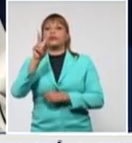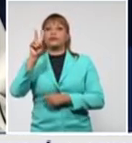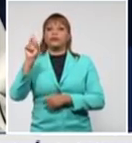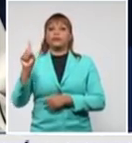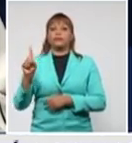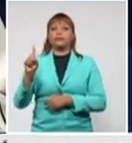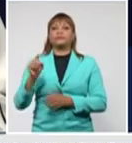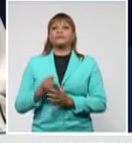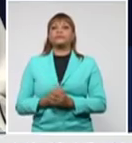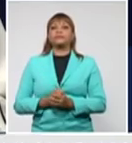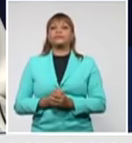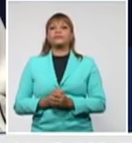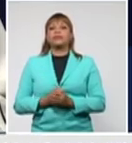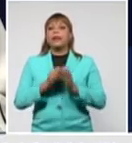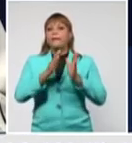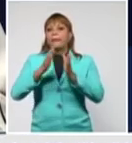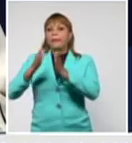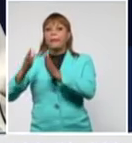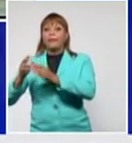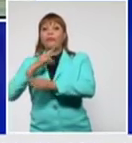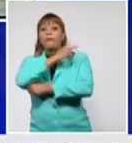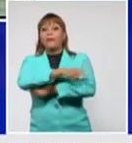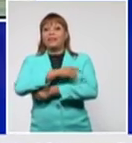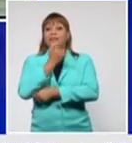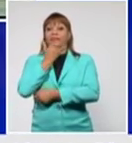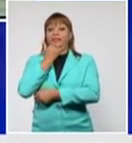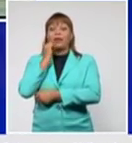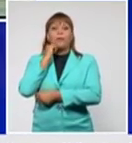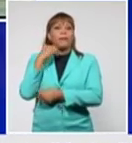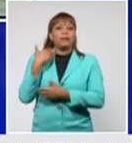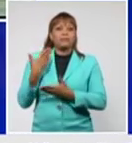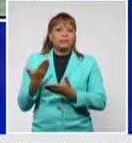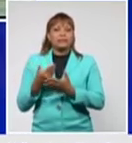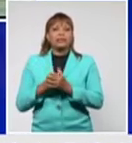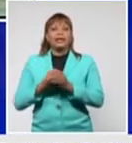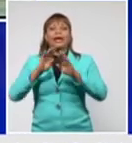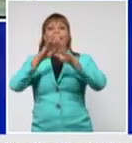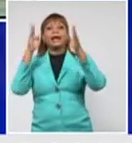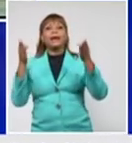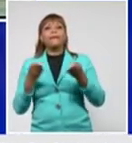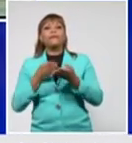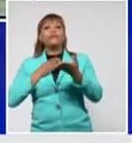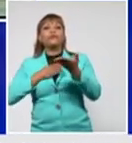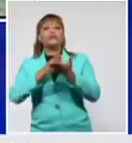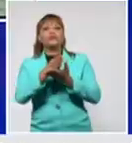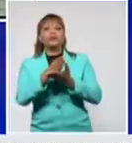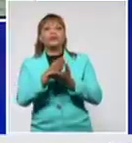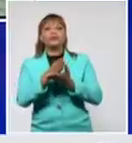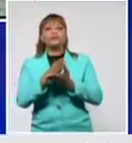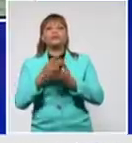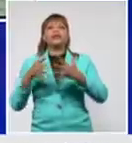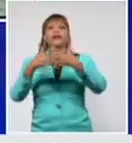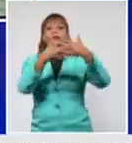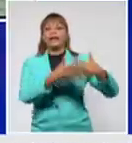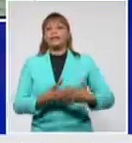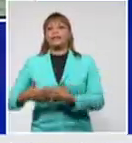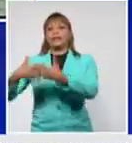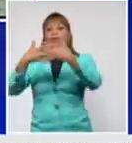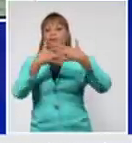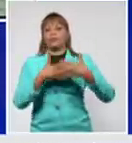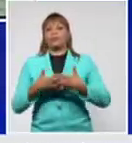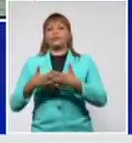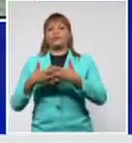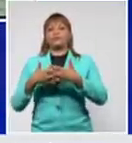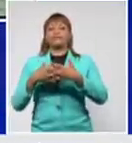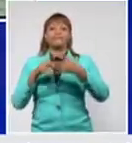Por países, lo de mayor afectación en el mundo se mantiene Estados Unidos, ya